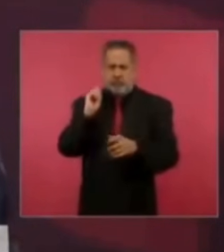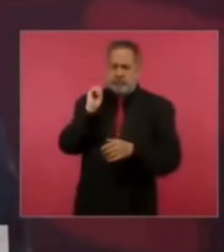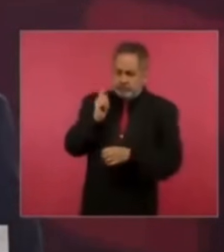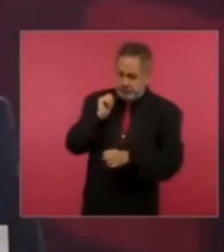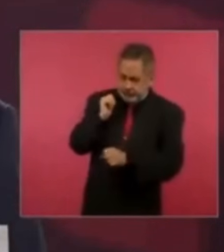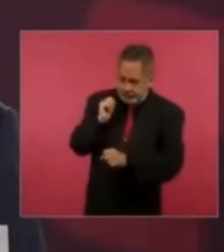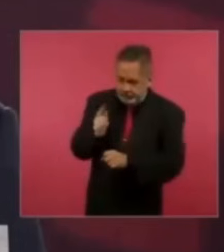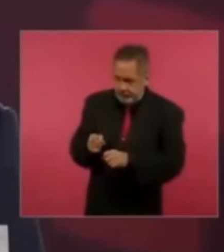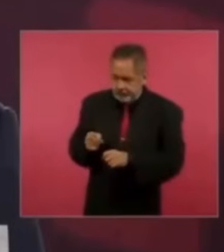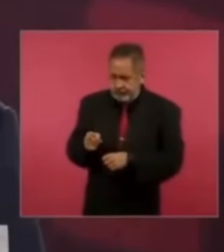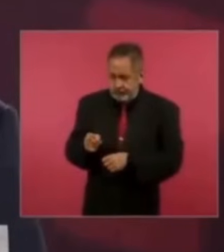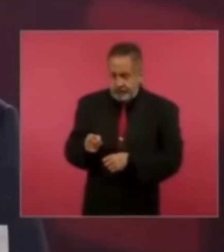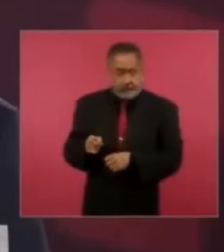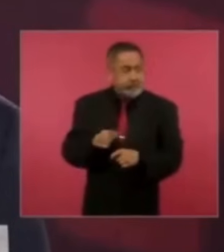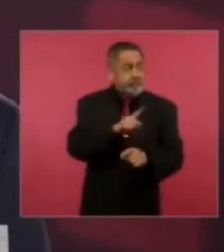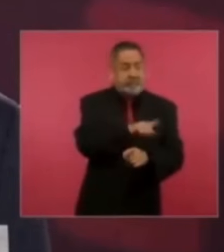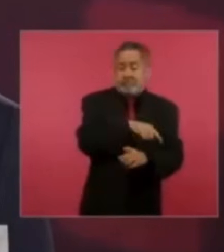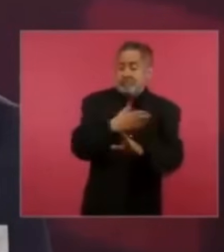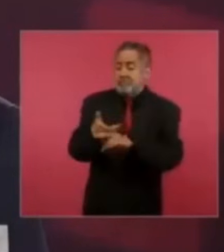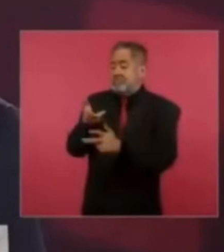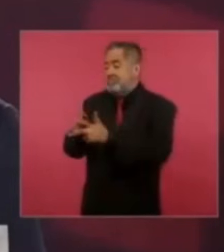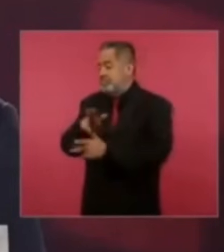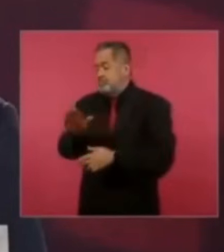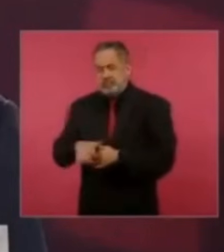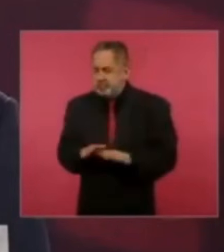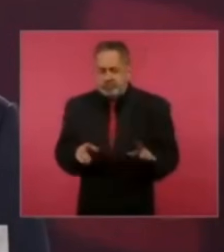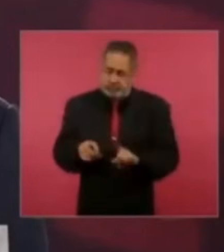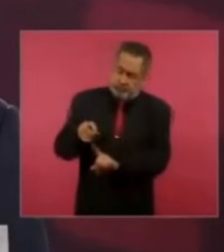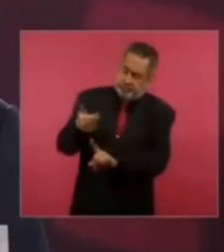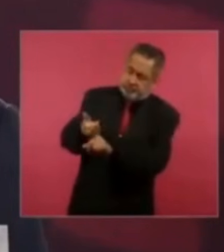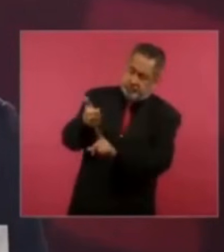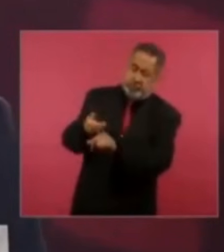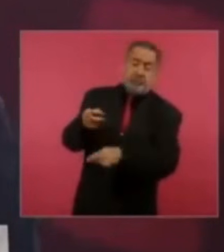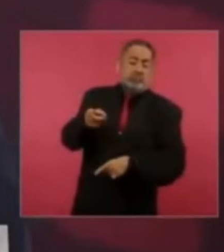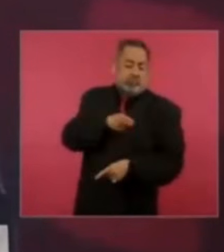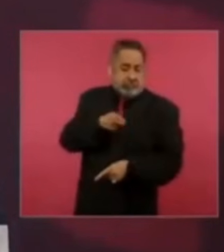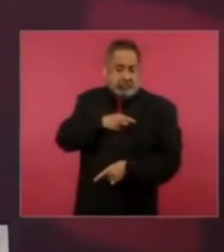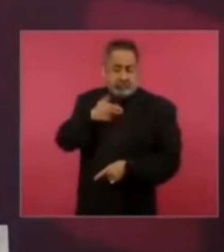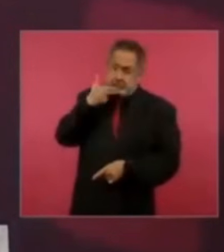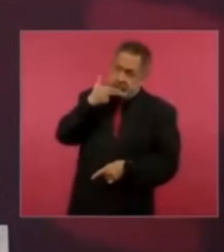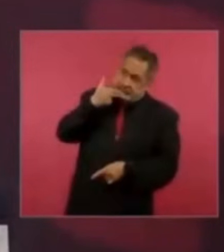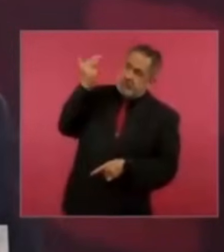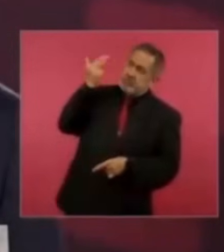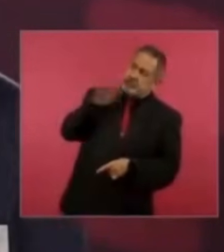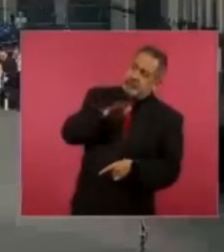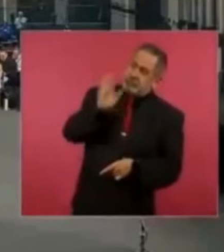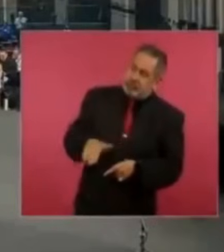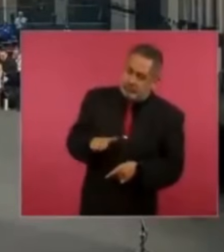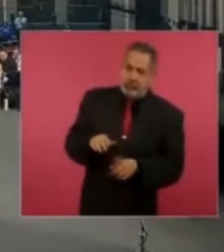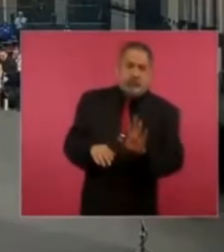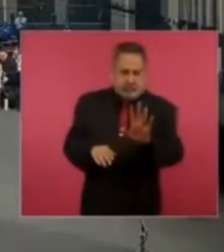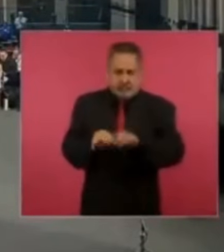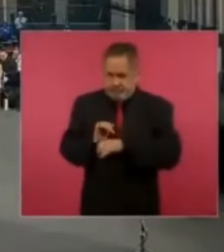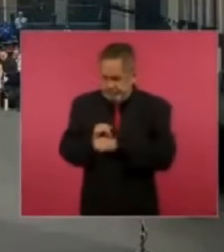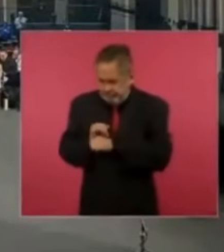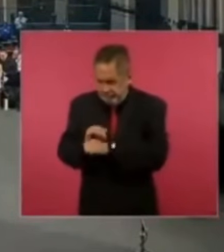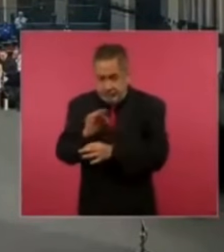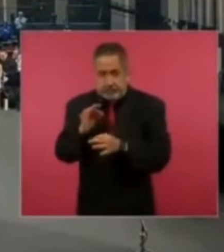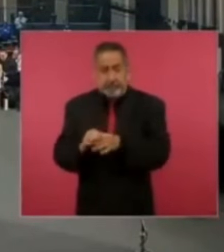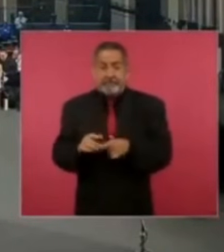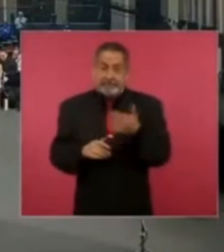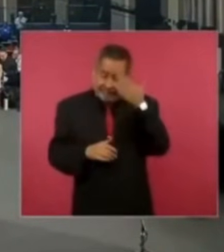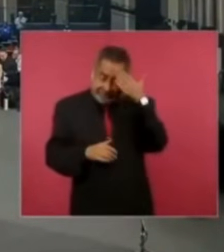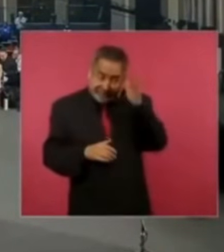hoy que el presidente Octavio Romero están presentando pruebas de que sí es verdad de